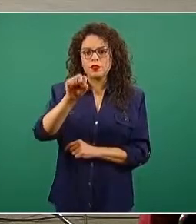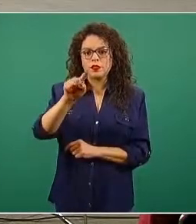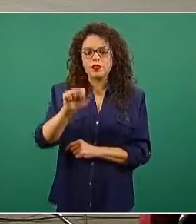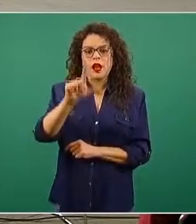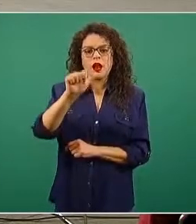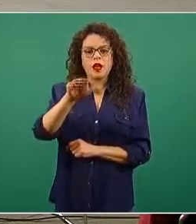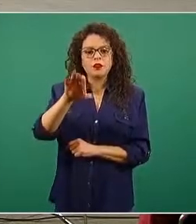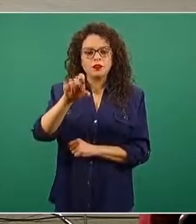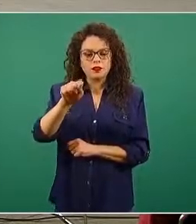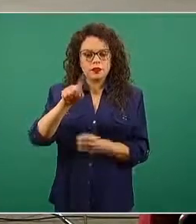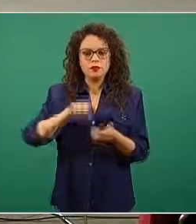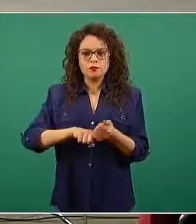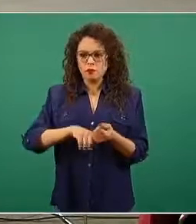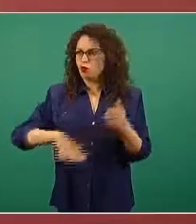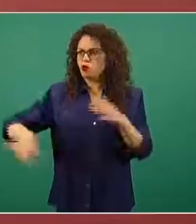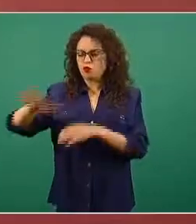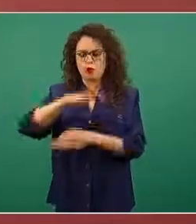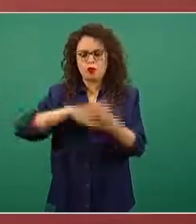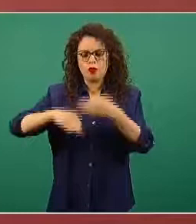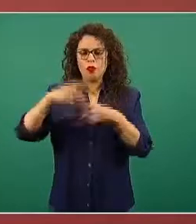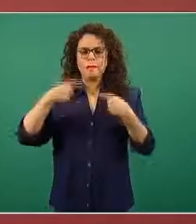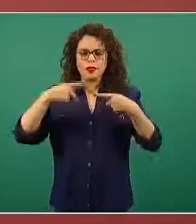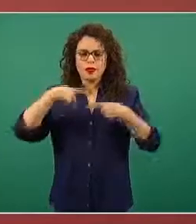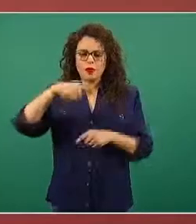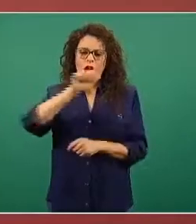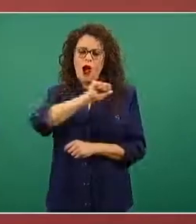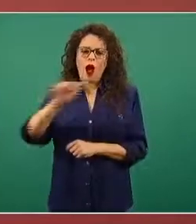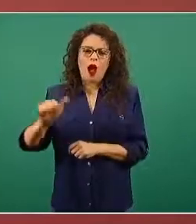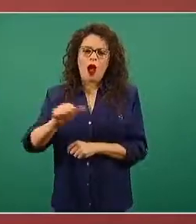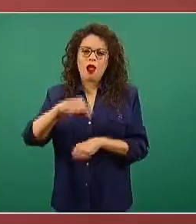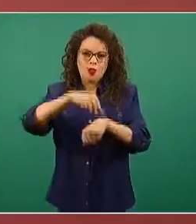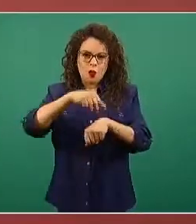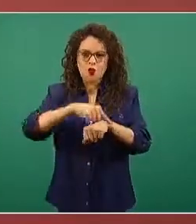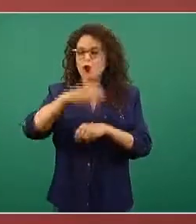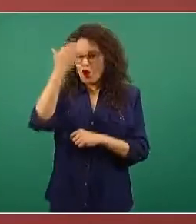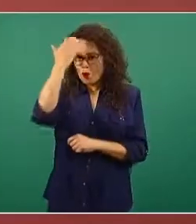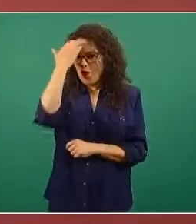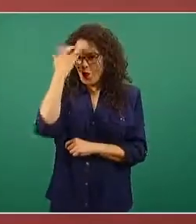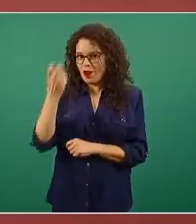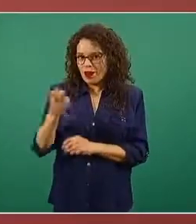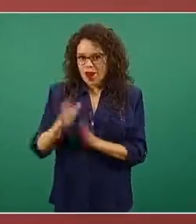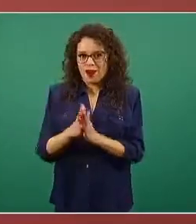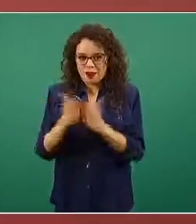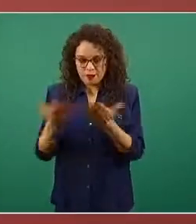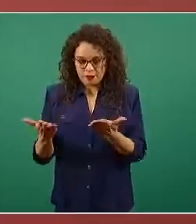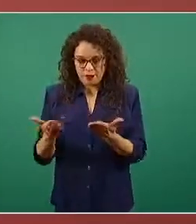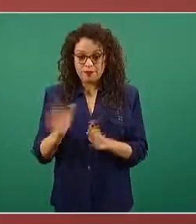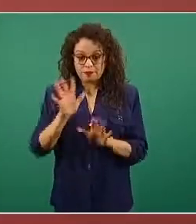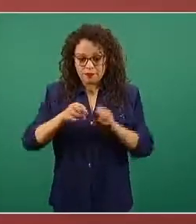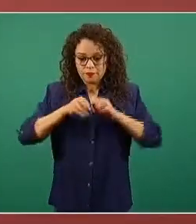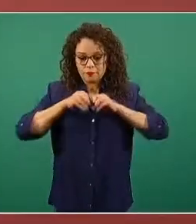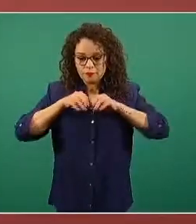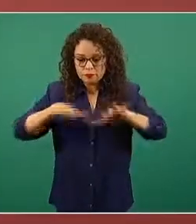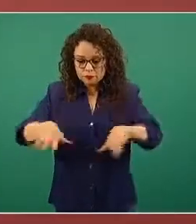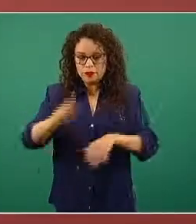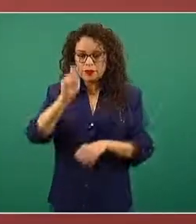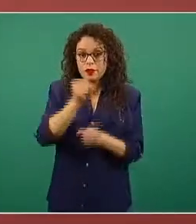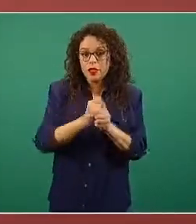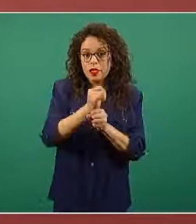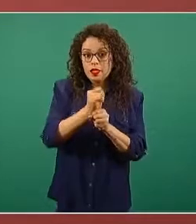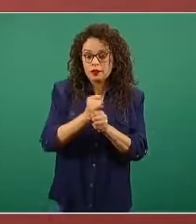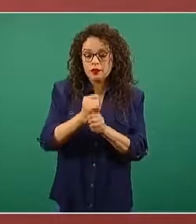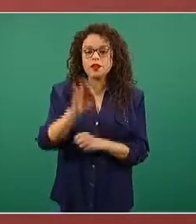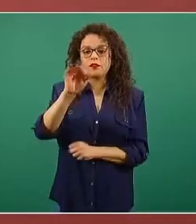ampliamente conocida en el medio de la salud, y se publicaron los resultados de las fases 1 y 2 de investigación